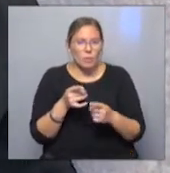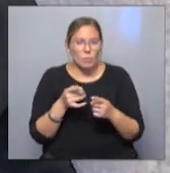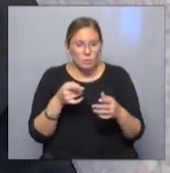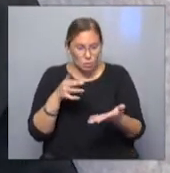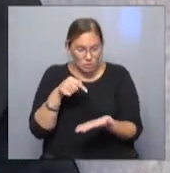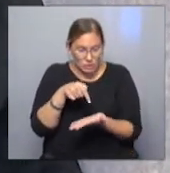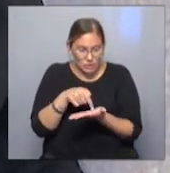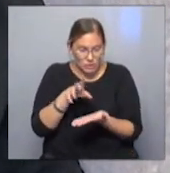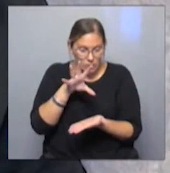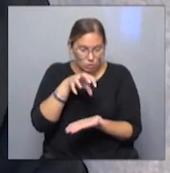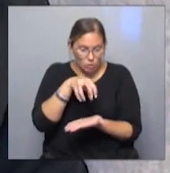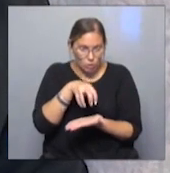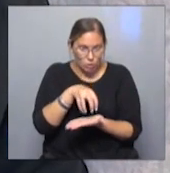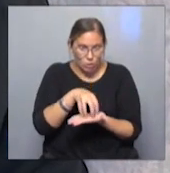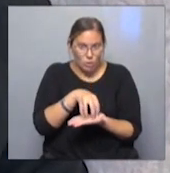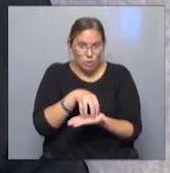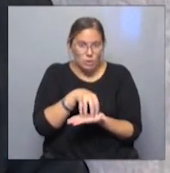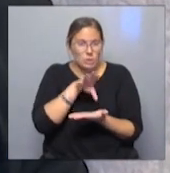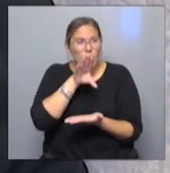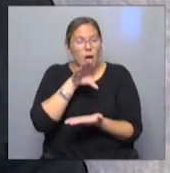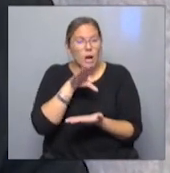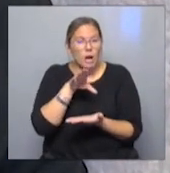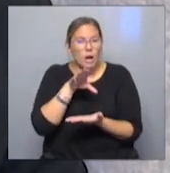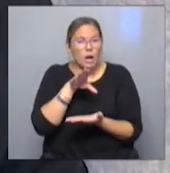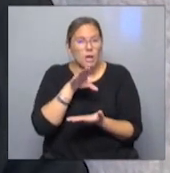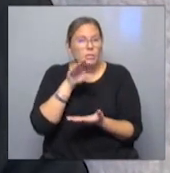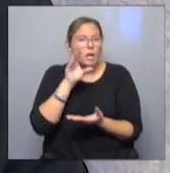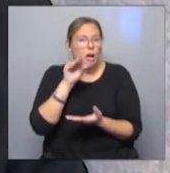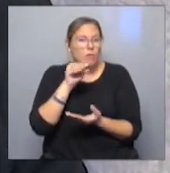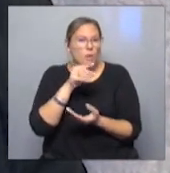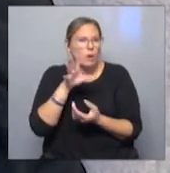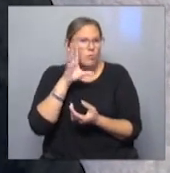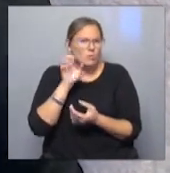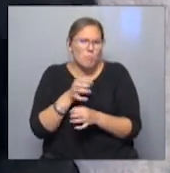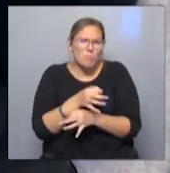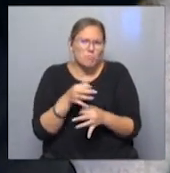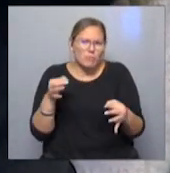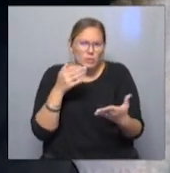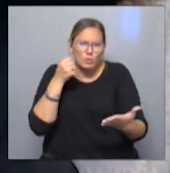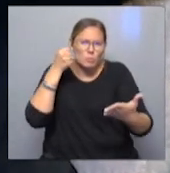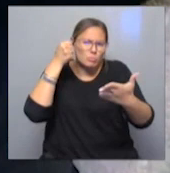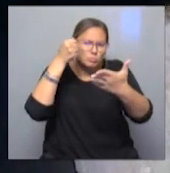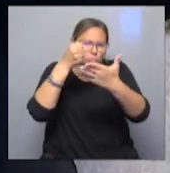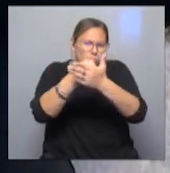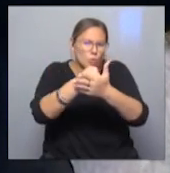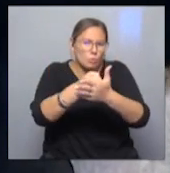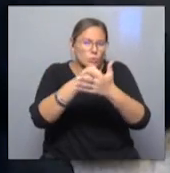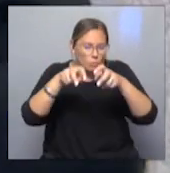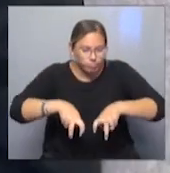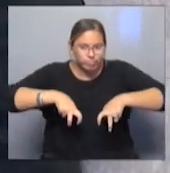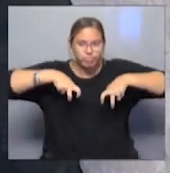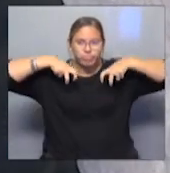están en el centro del ruedo, se hablaba y se escuchaba perfectamente de las últimas gradas,